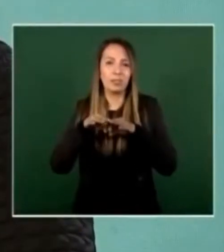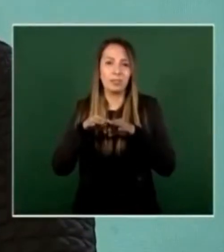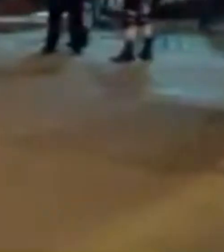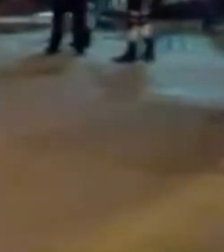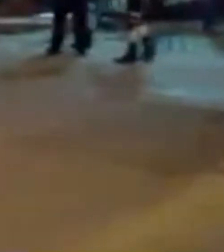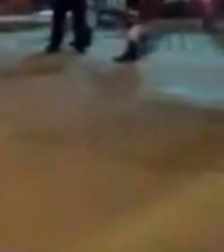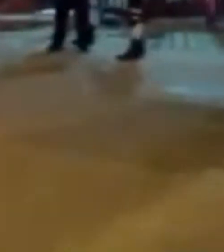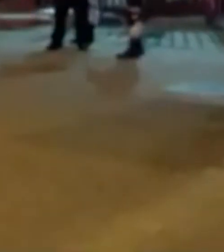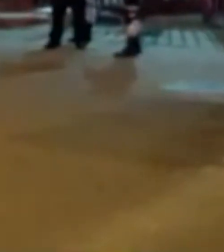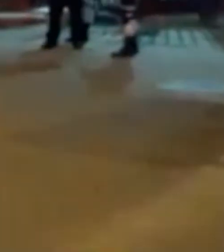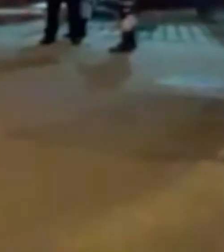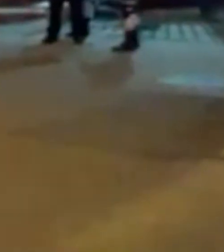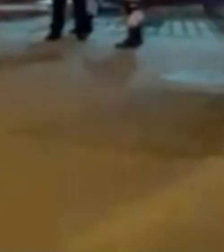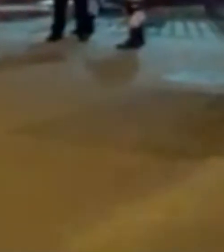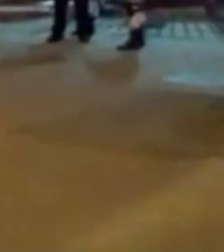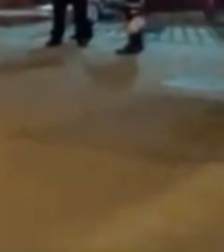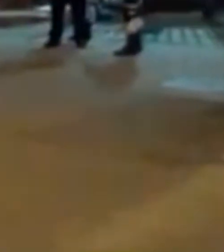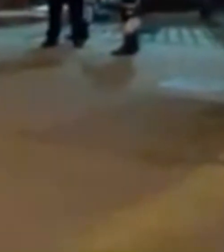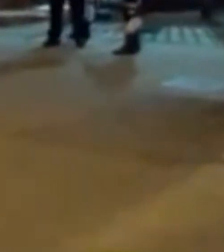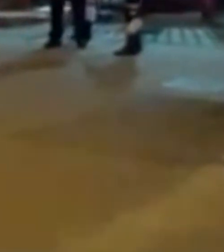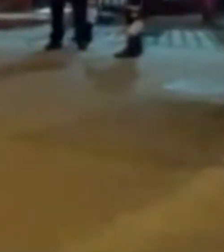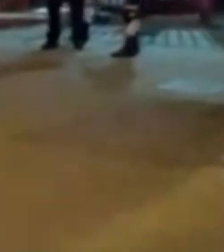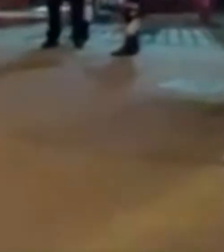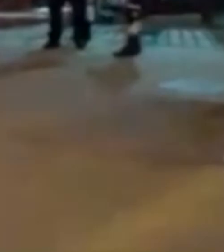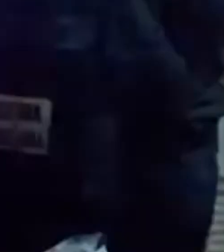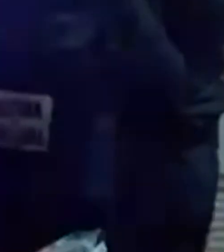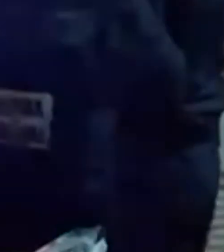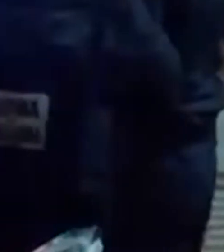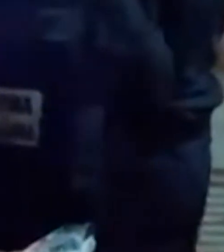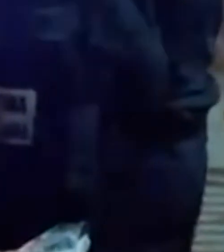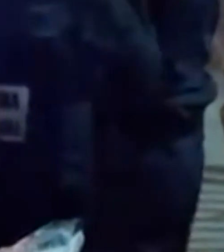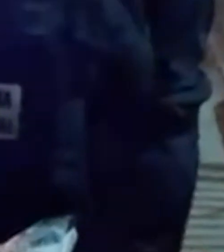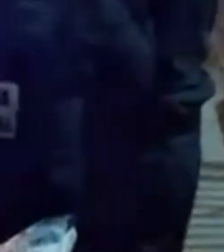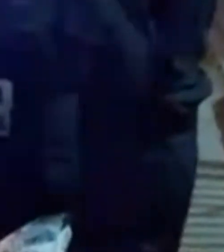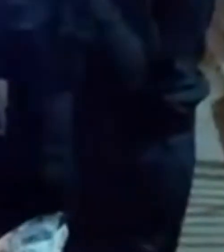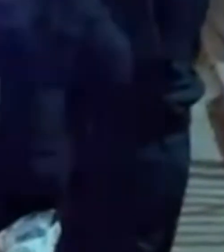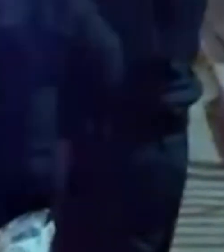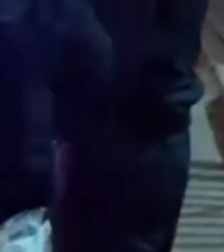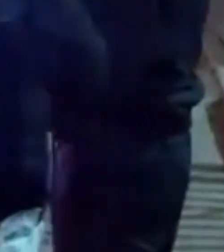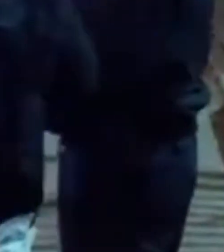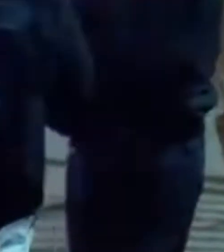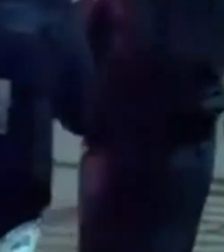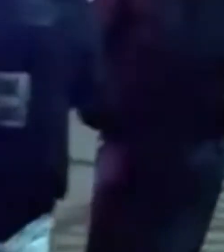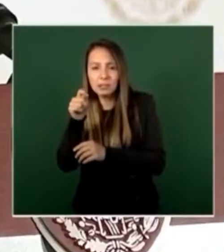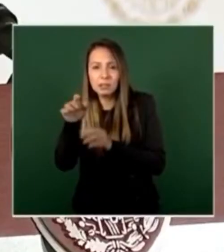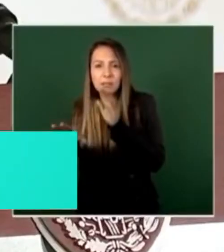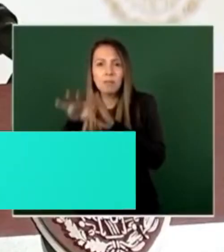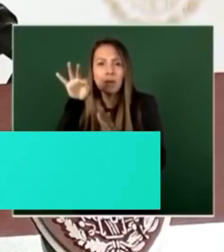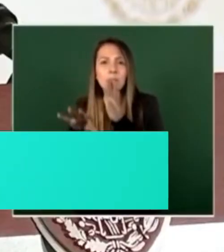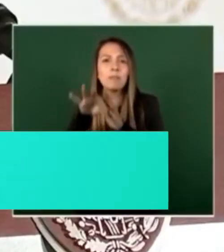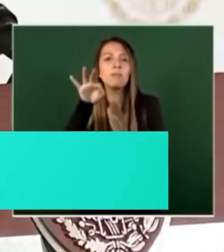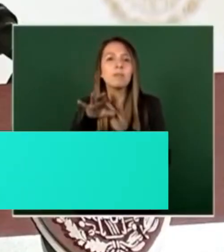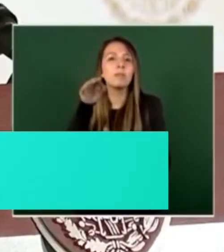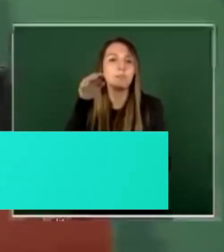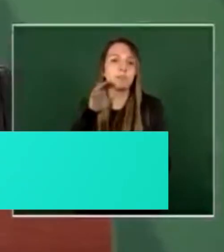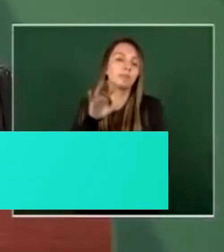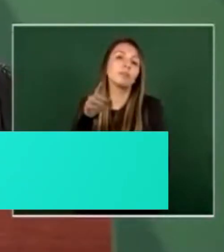tampoco se fabricarán culpables, por lo que reiteró el compromiso de garantizar la libertad de expresión. No